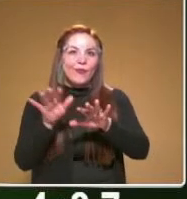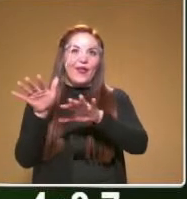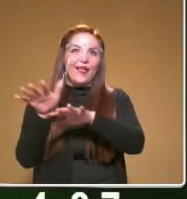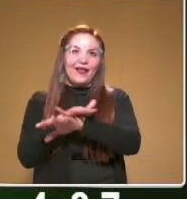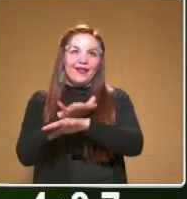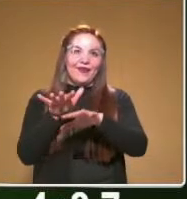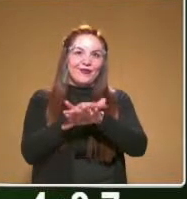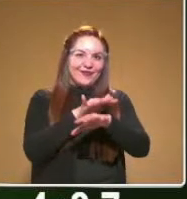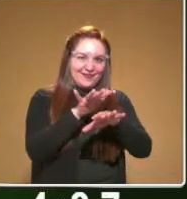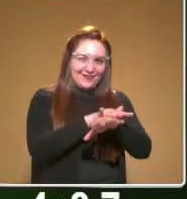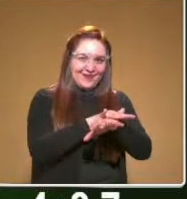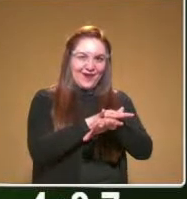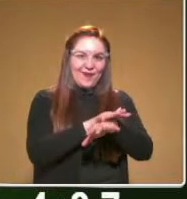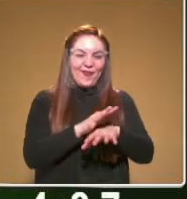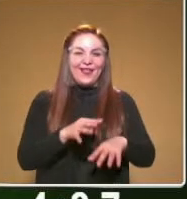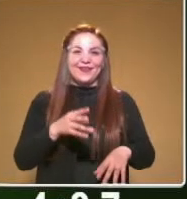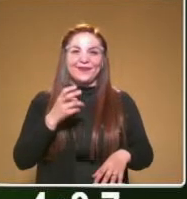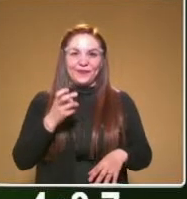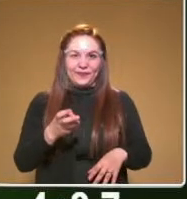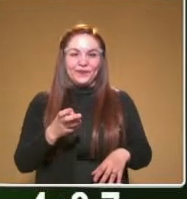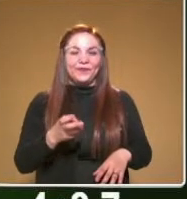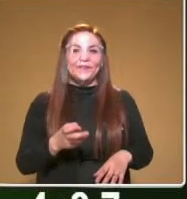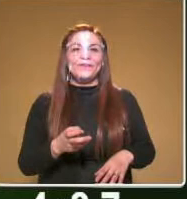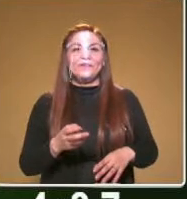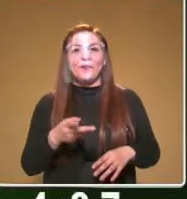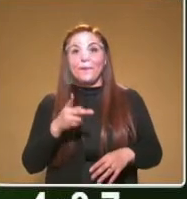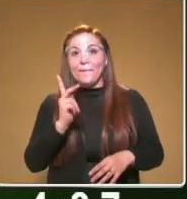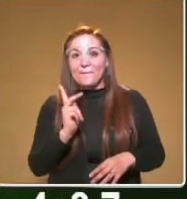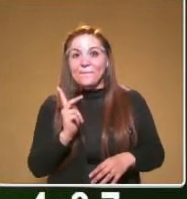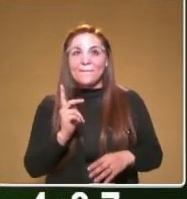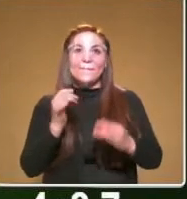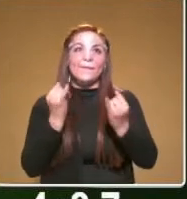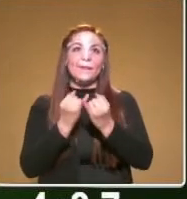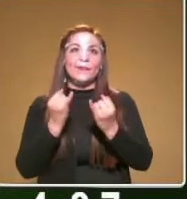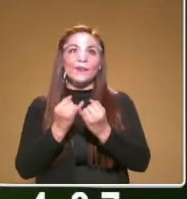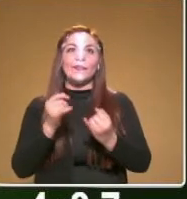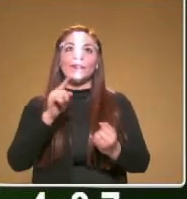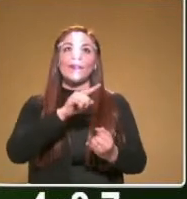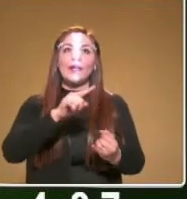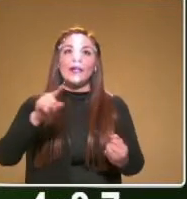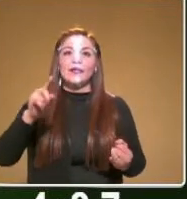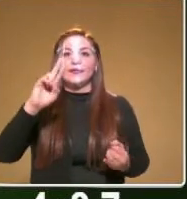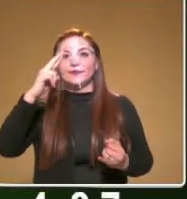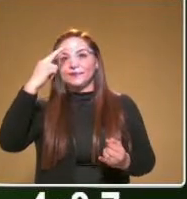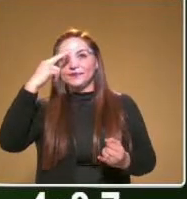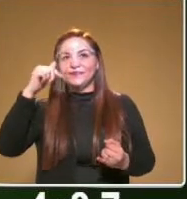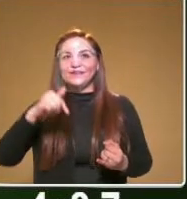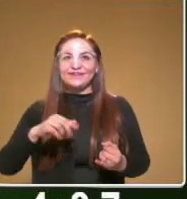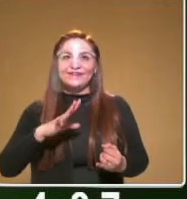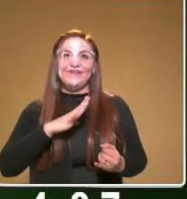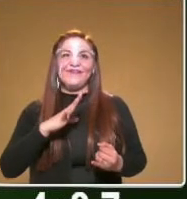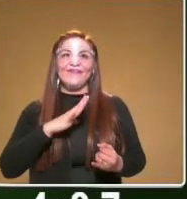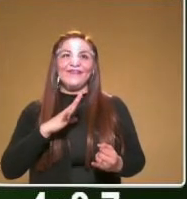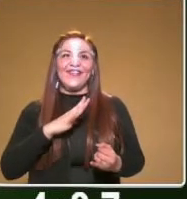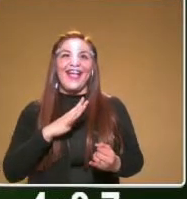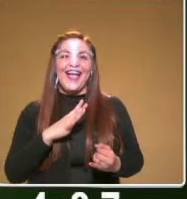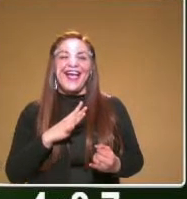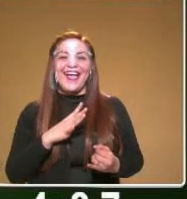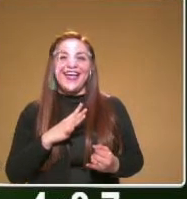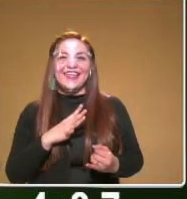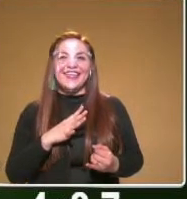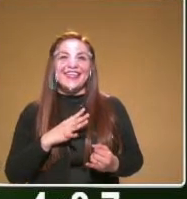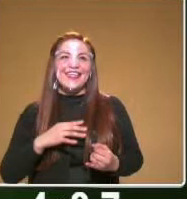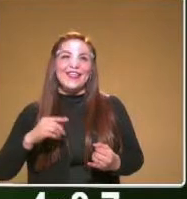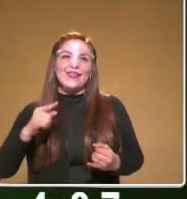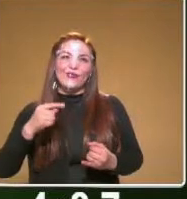o monstruito de ese juego. Pero, maestra, recordemos que aquí siempre ponemos retos. A ver, maestra, ¿qué